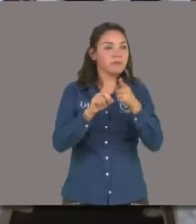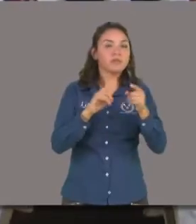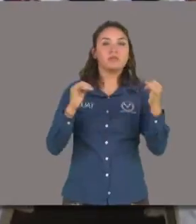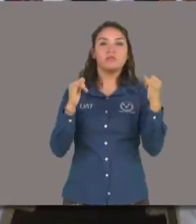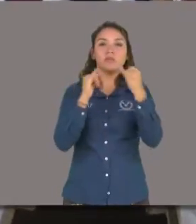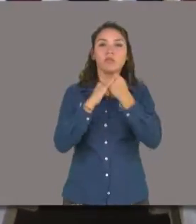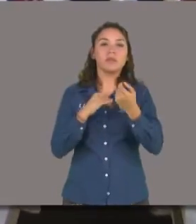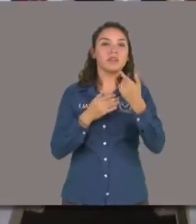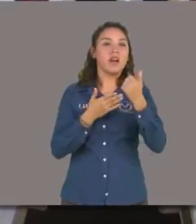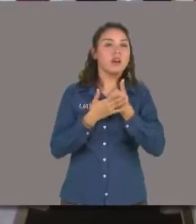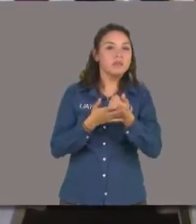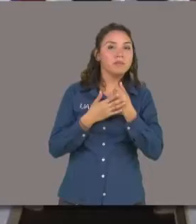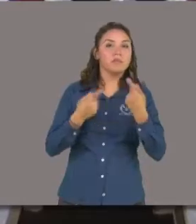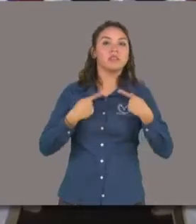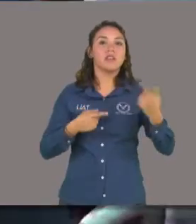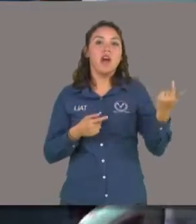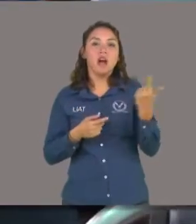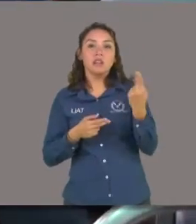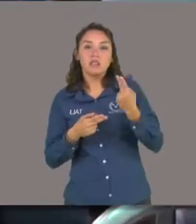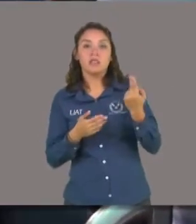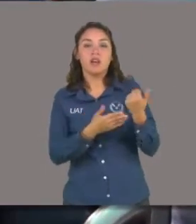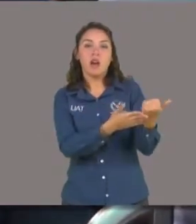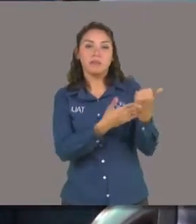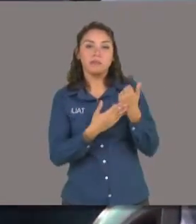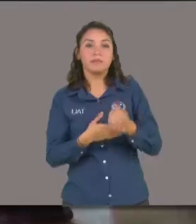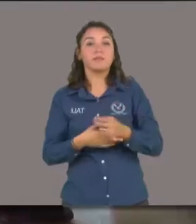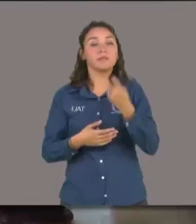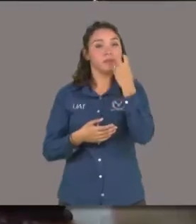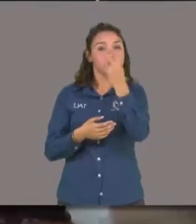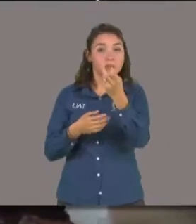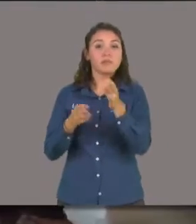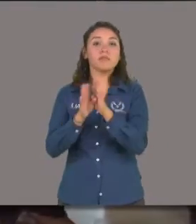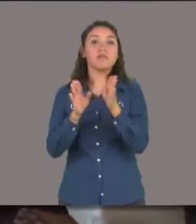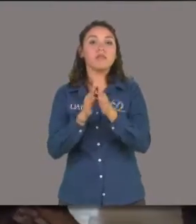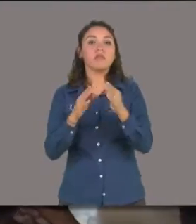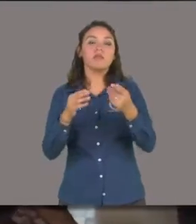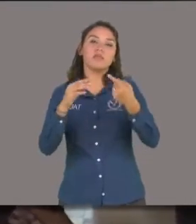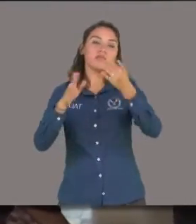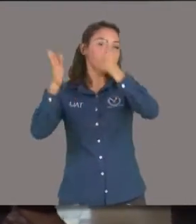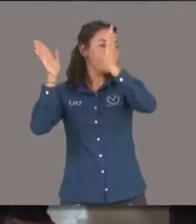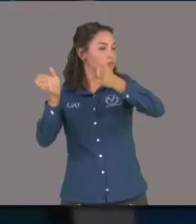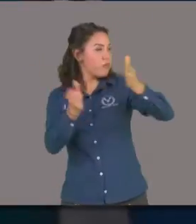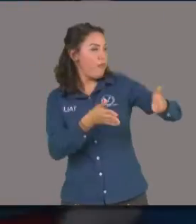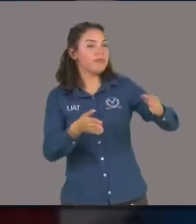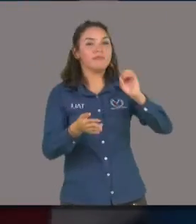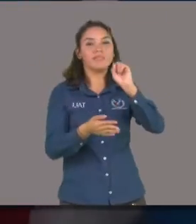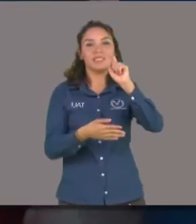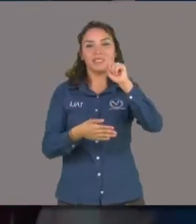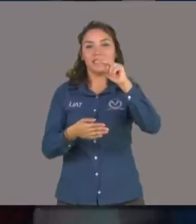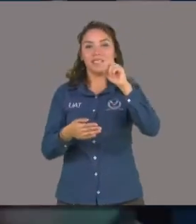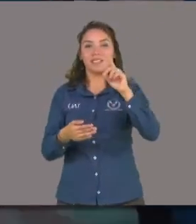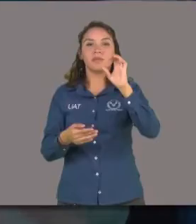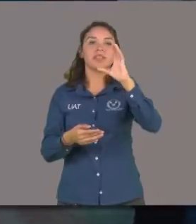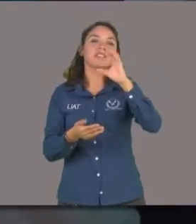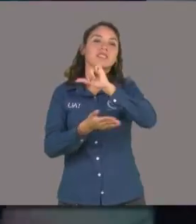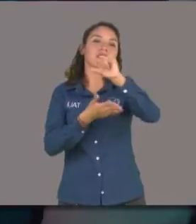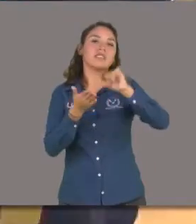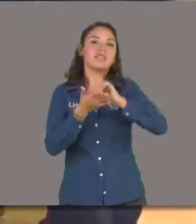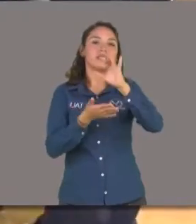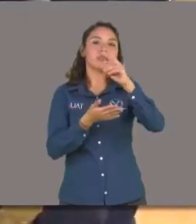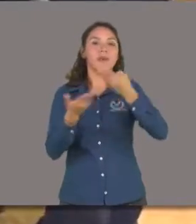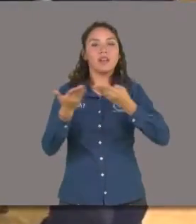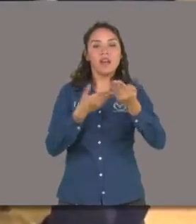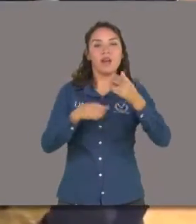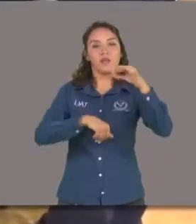de Tamaulipas denominado Integrando Sueños, el cual tiene como meta la reconstrucción del tejido social a través de distintas atenciones en favor de personas que